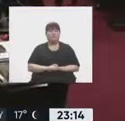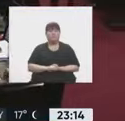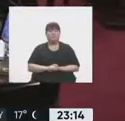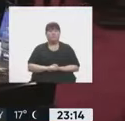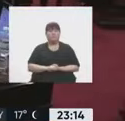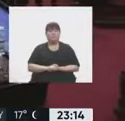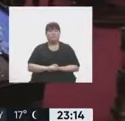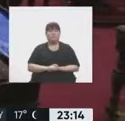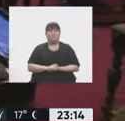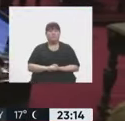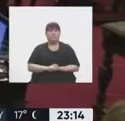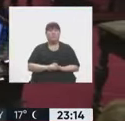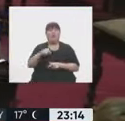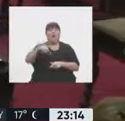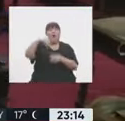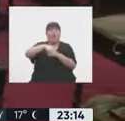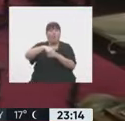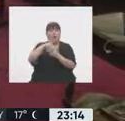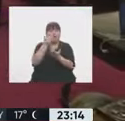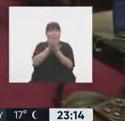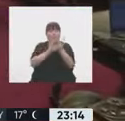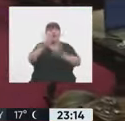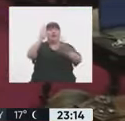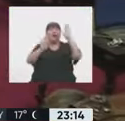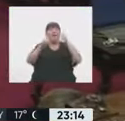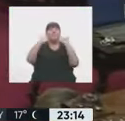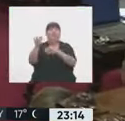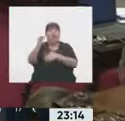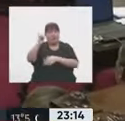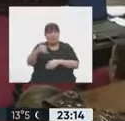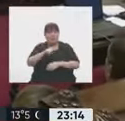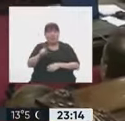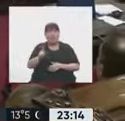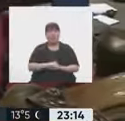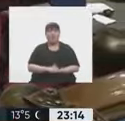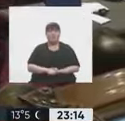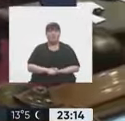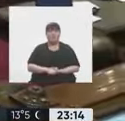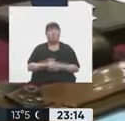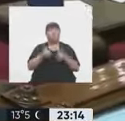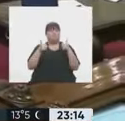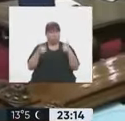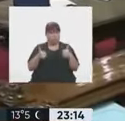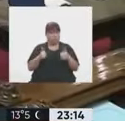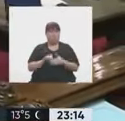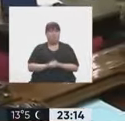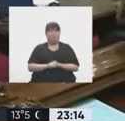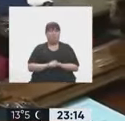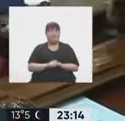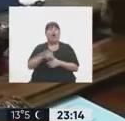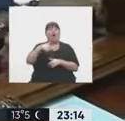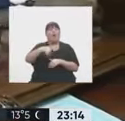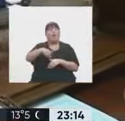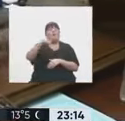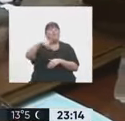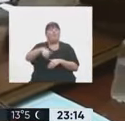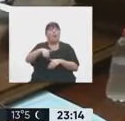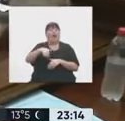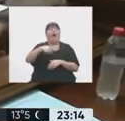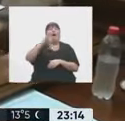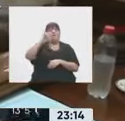asentimiento se está votando la moción por favor levante la mano los que están a favor muy bien procedemos entonces